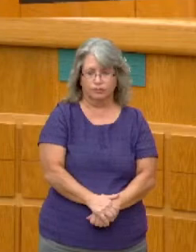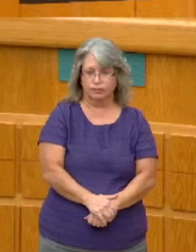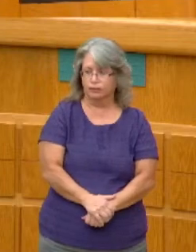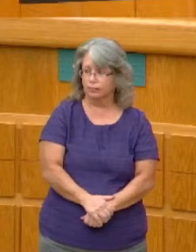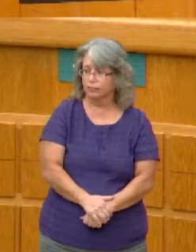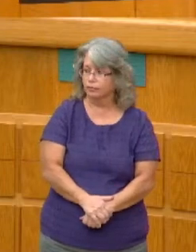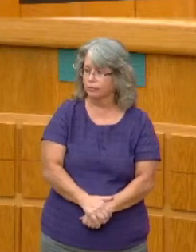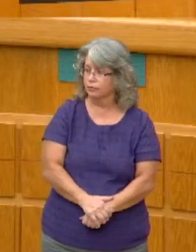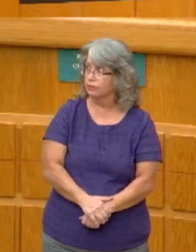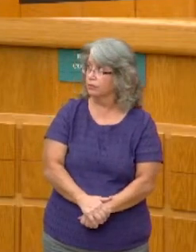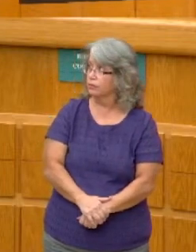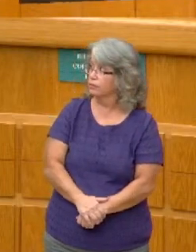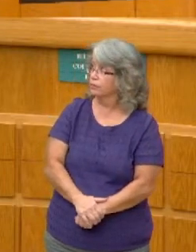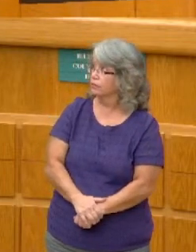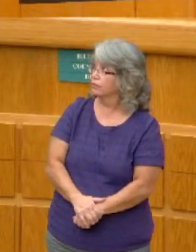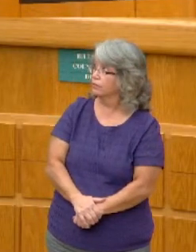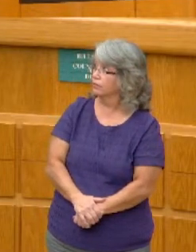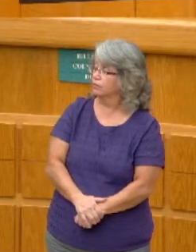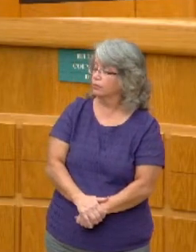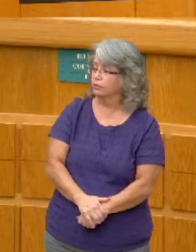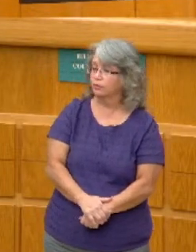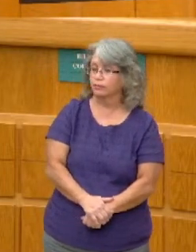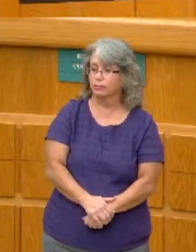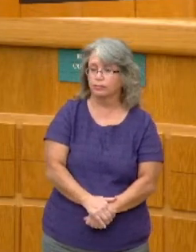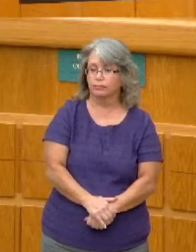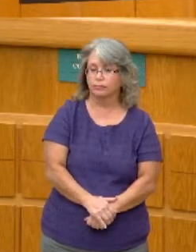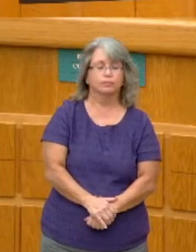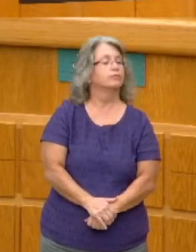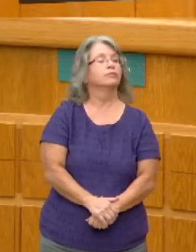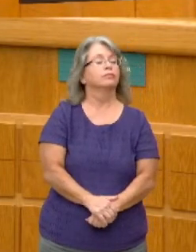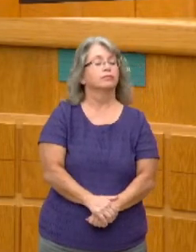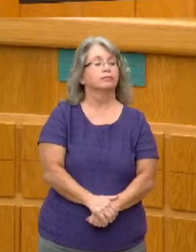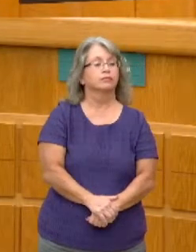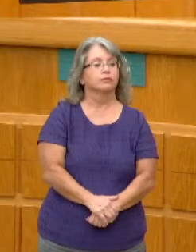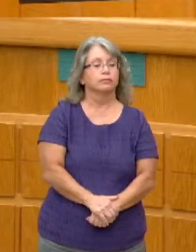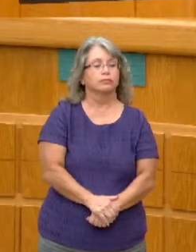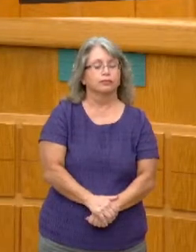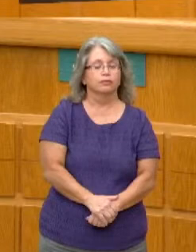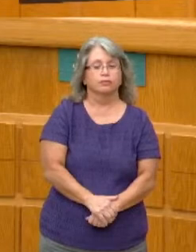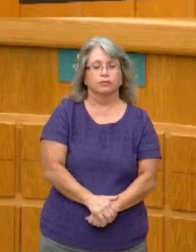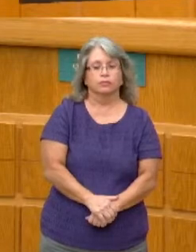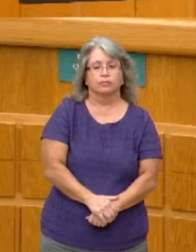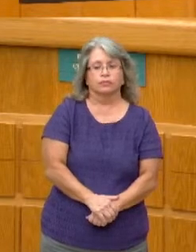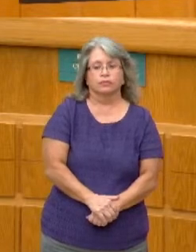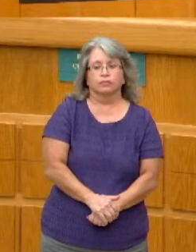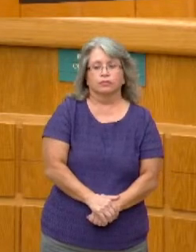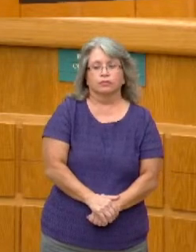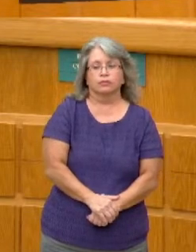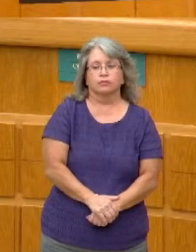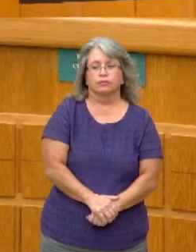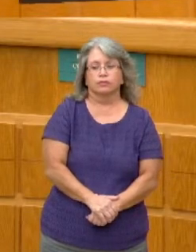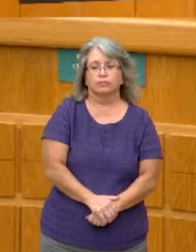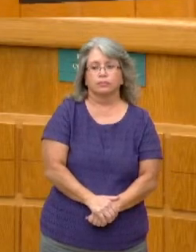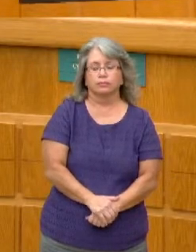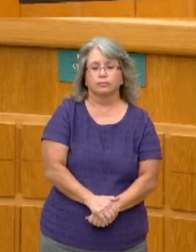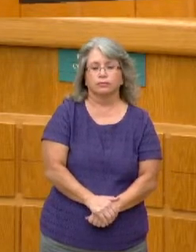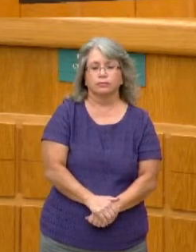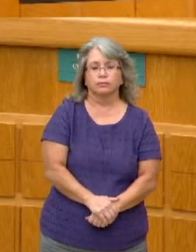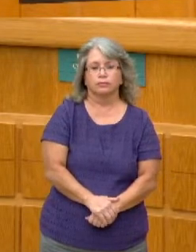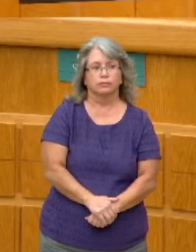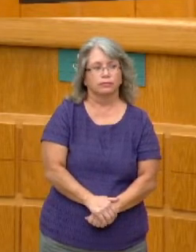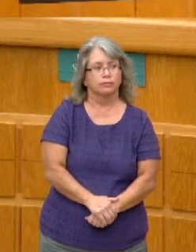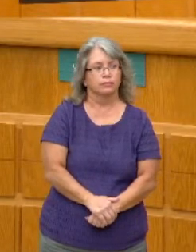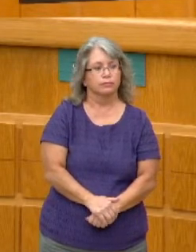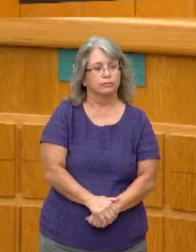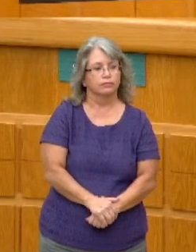condado, junto con otra mujer hispana fuerte, la alcaldesa Paulette Guajardo. Lo que compartimos es un compromiso con la fe, la familia y la